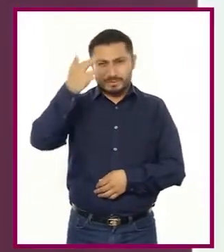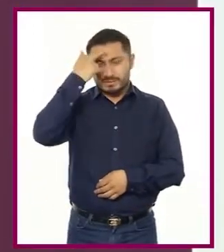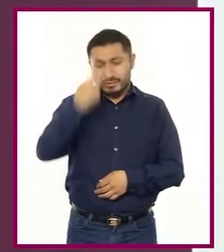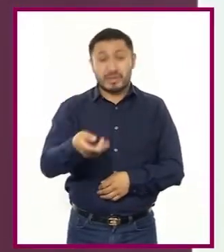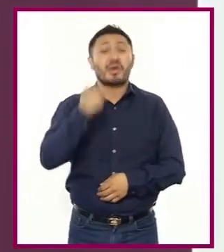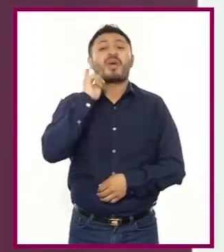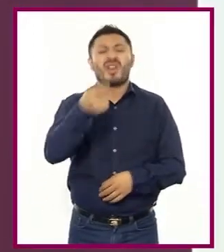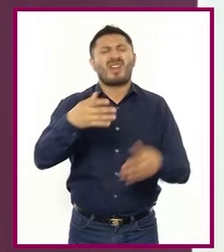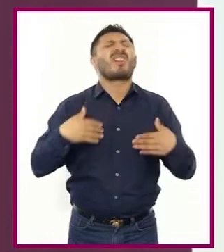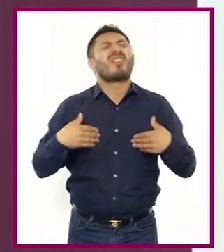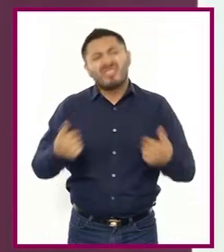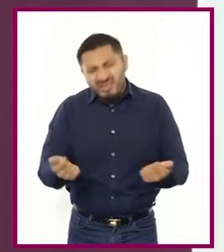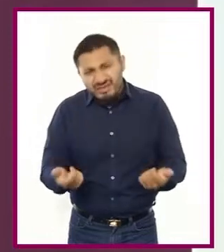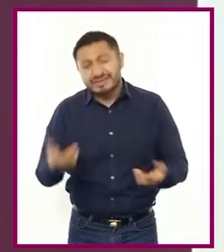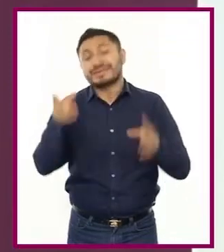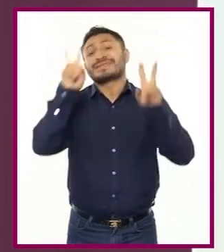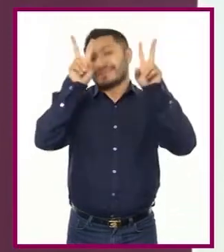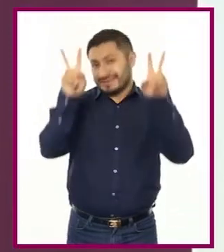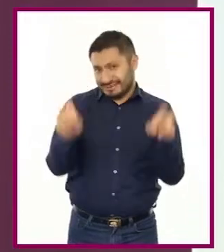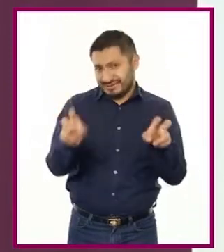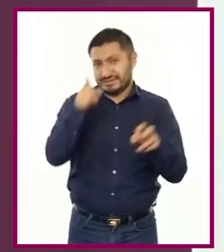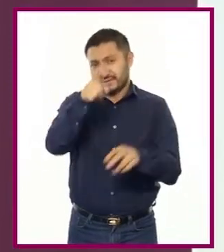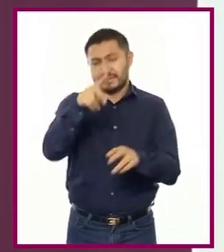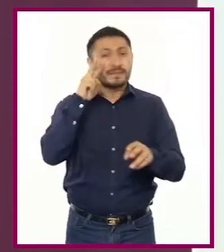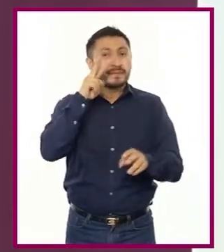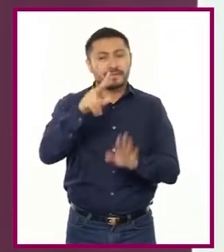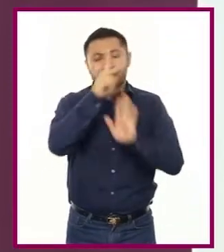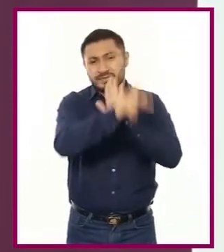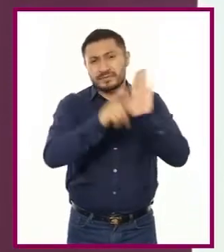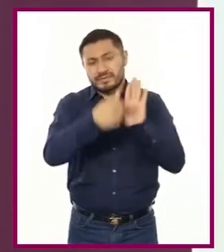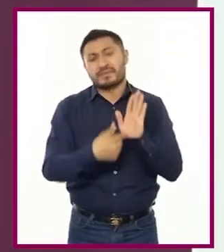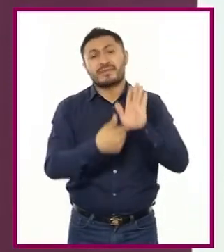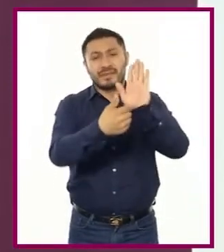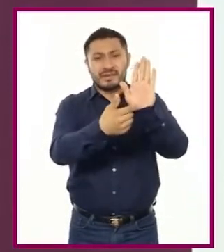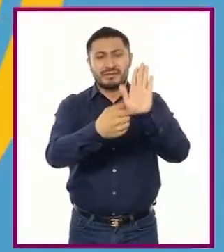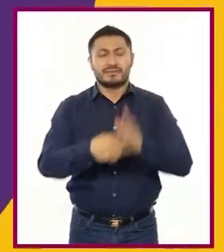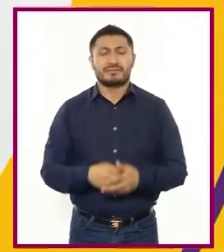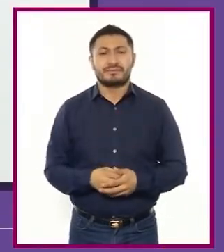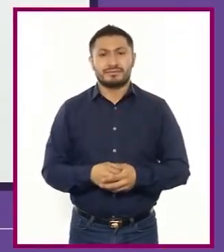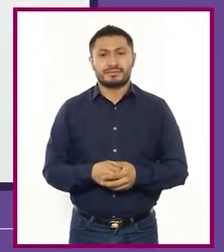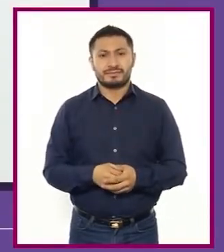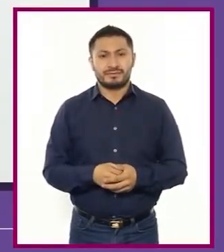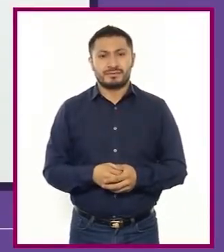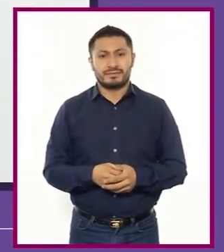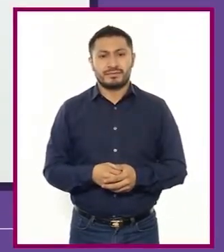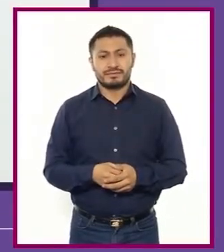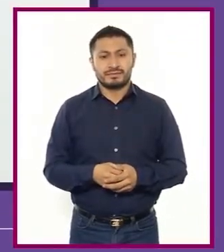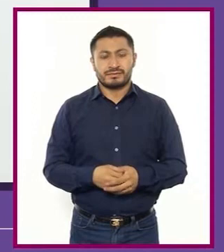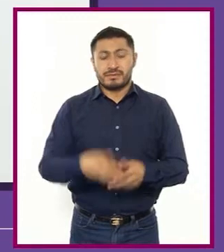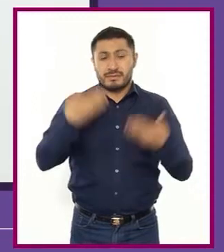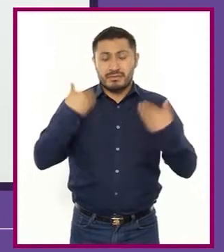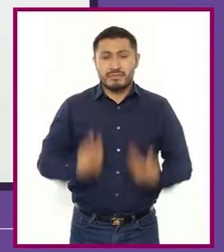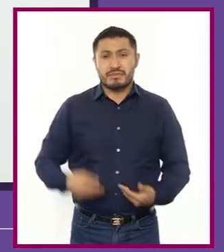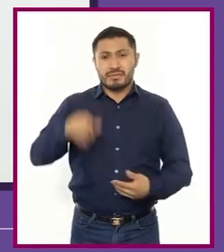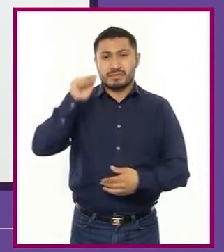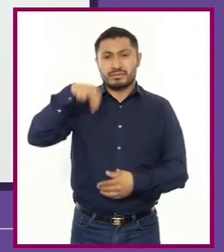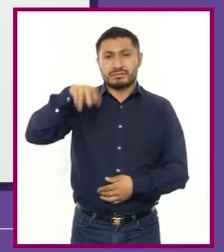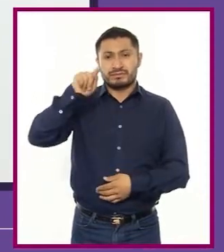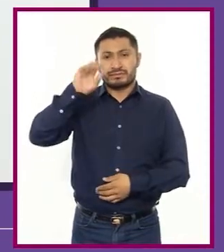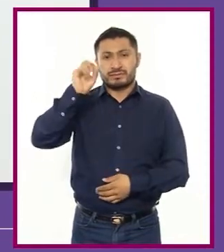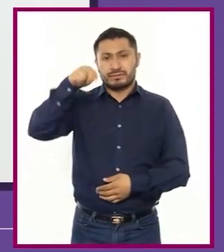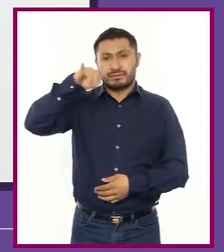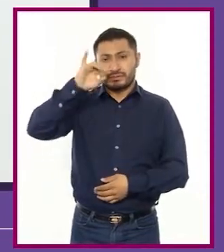comprender un poco más del tema, los invitamos a ver y a escuchar el siguiente video. Soy Antonio López